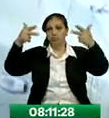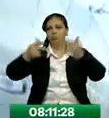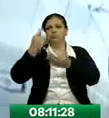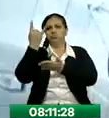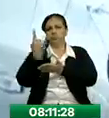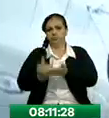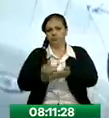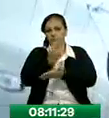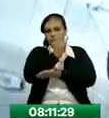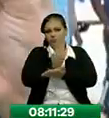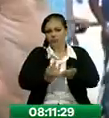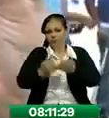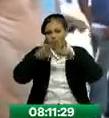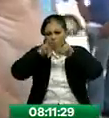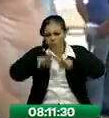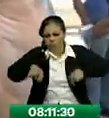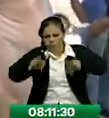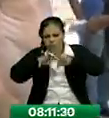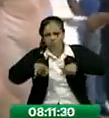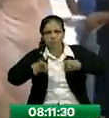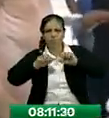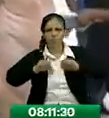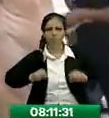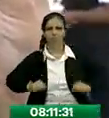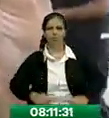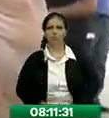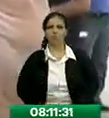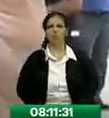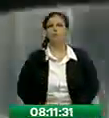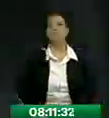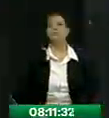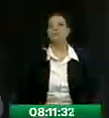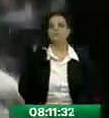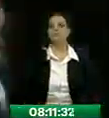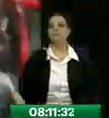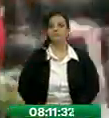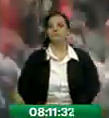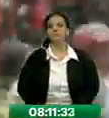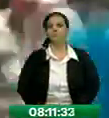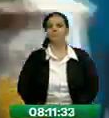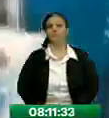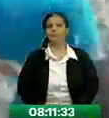detalles de lo que pasó. Y tenemos una persona lesionada. Informó Julio César Saúl.